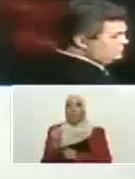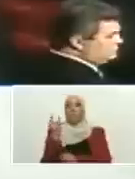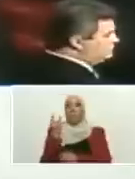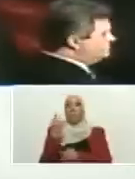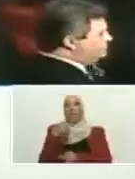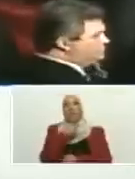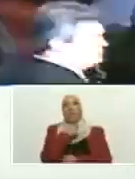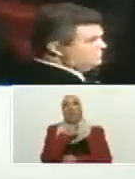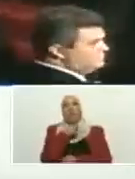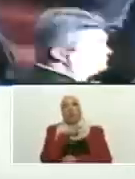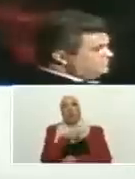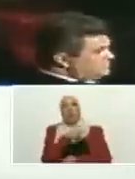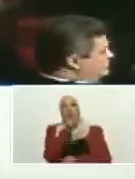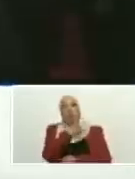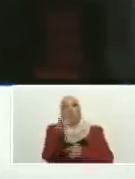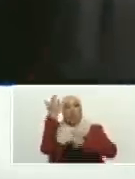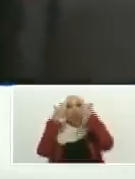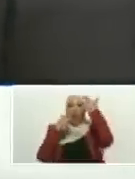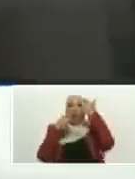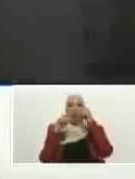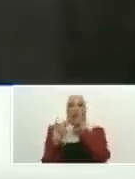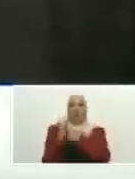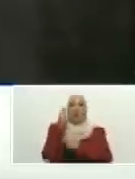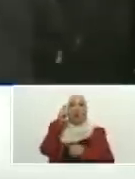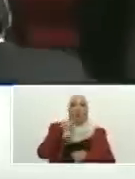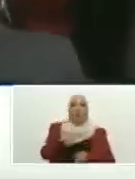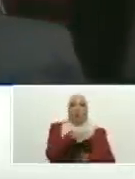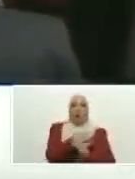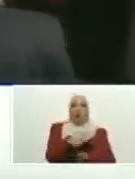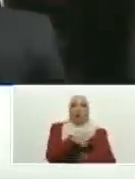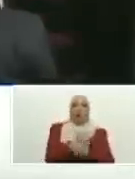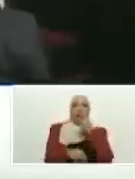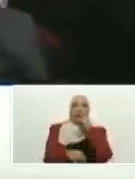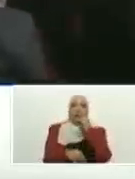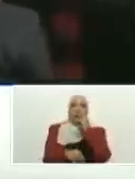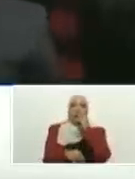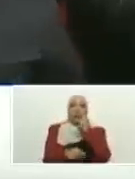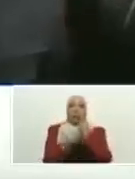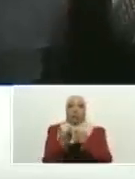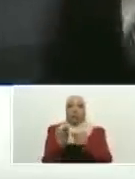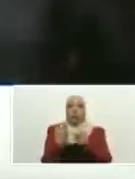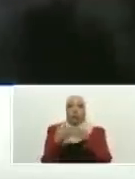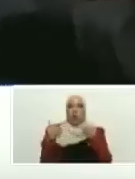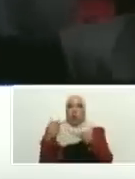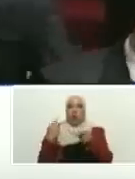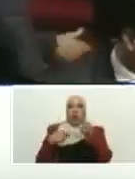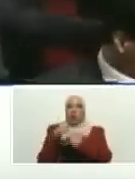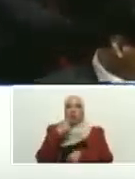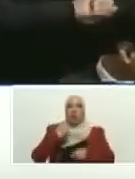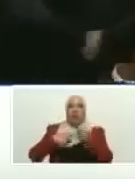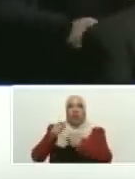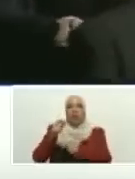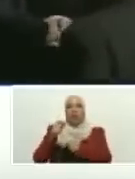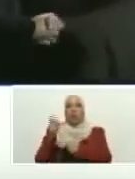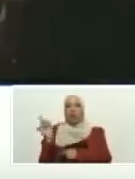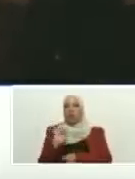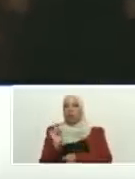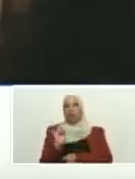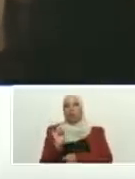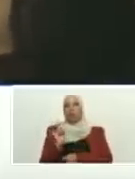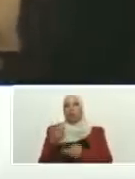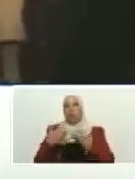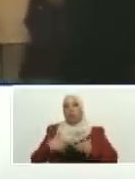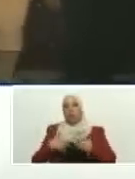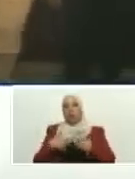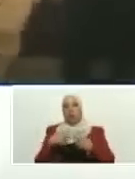ustedes se imaginan a Chávez traicionando al pueblo. Ustedes se imaginan a Chávez tarifando su lengua y vendiéndole su lengua y su pluma